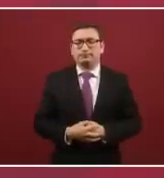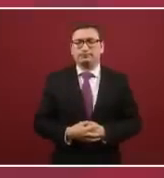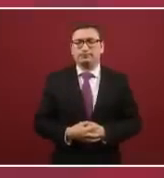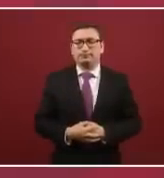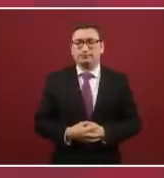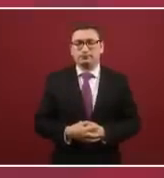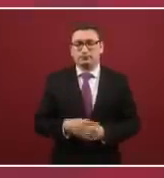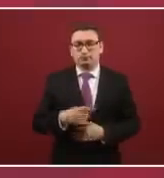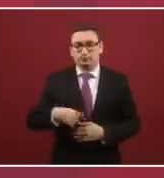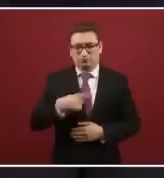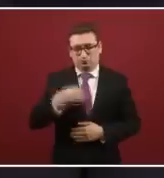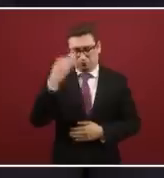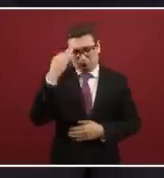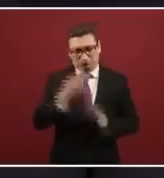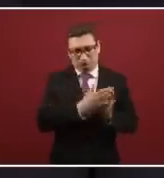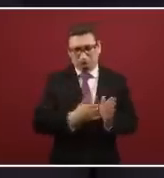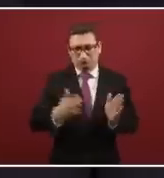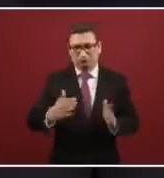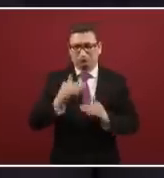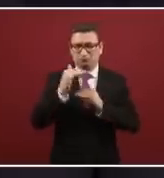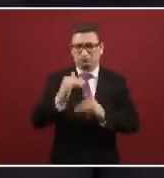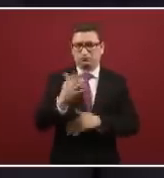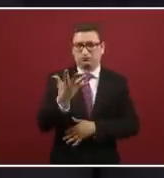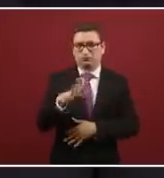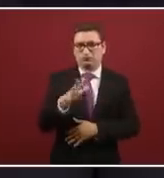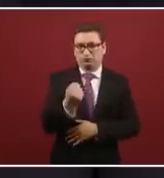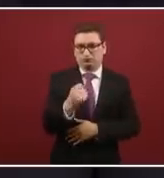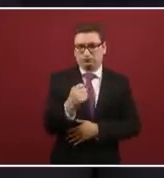un plazo que es el 10 de septiembre,